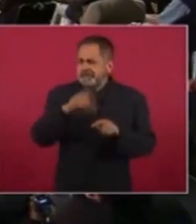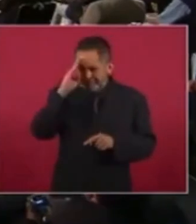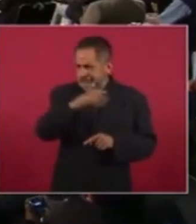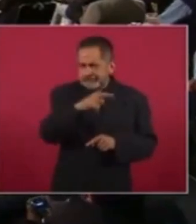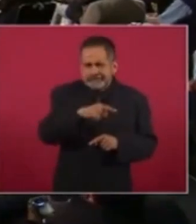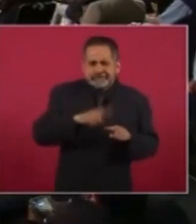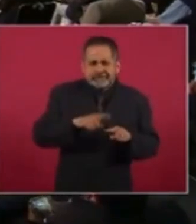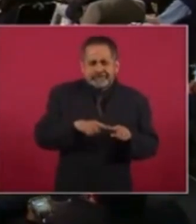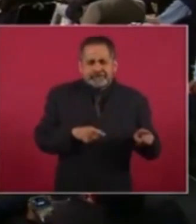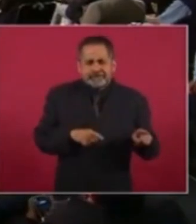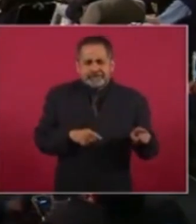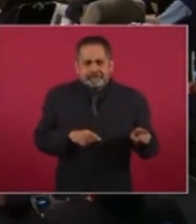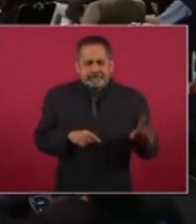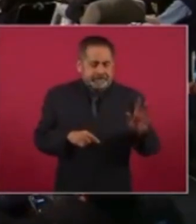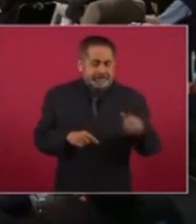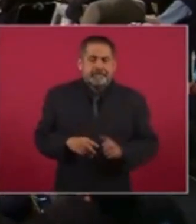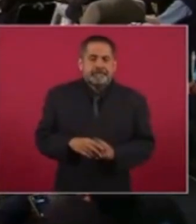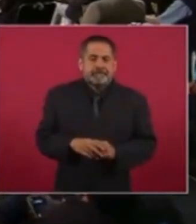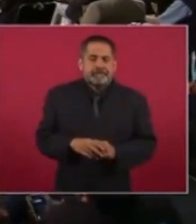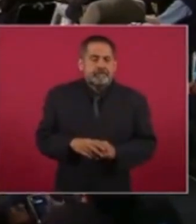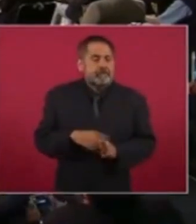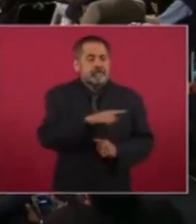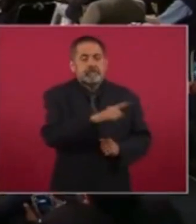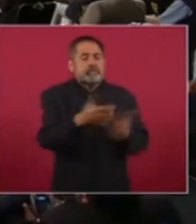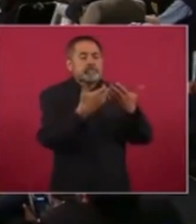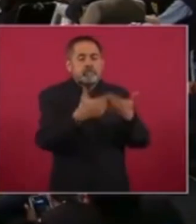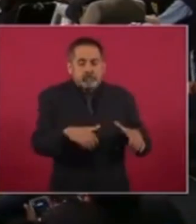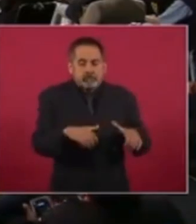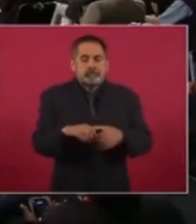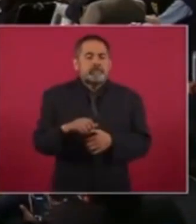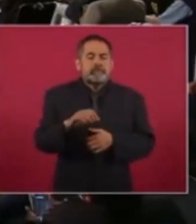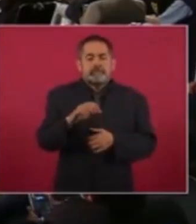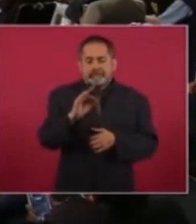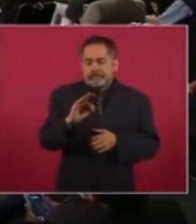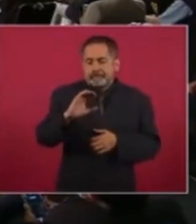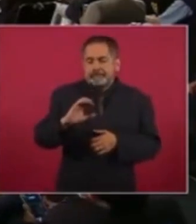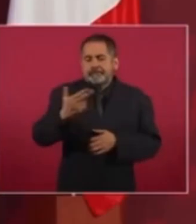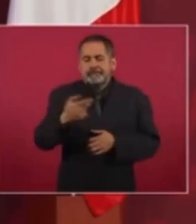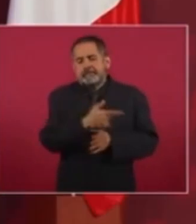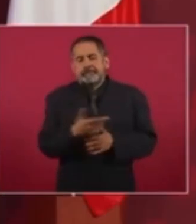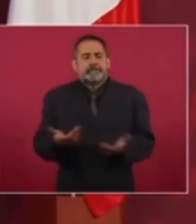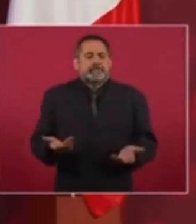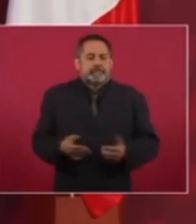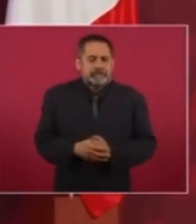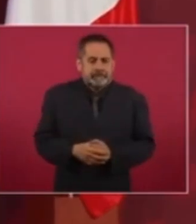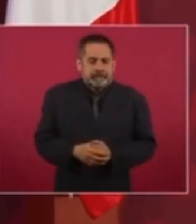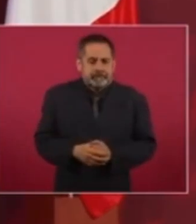porque el presidente va a meter la iniciativa de la reforma electoral y va a ser votada en un